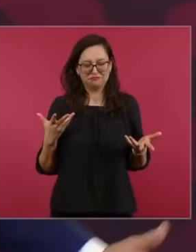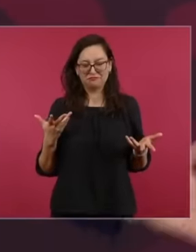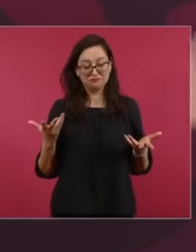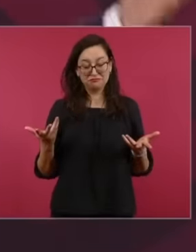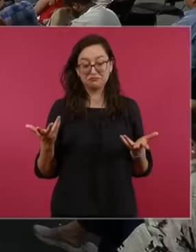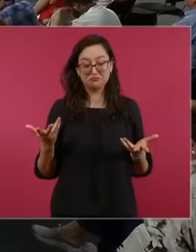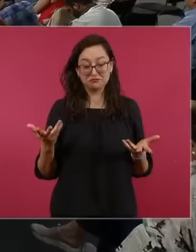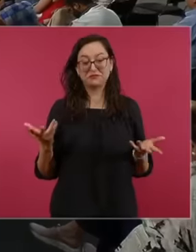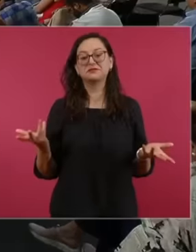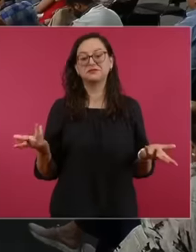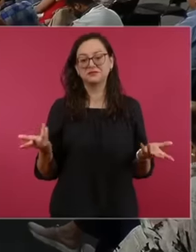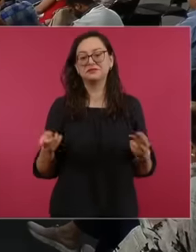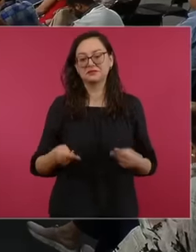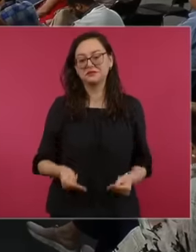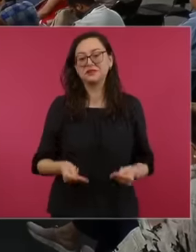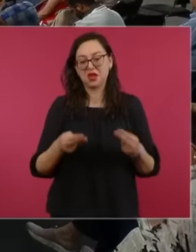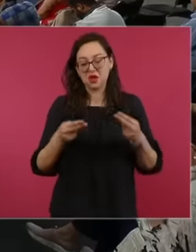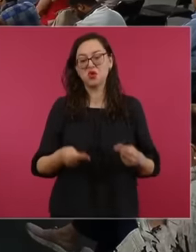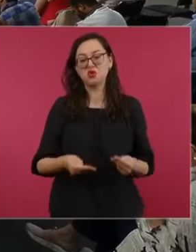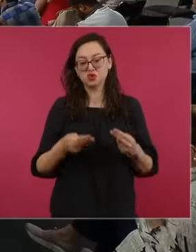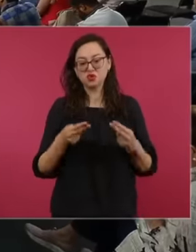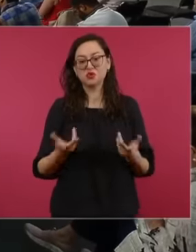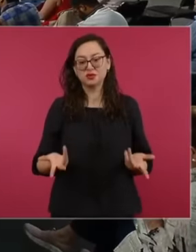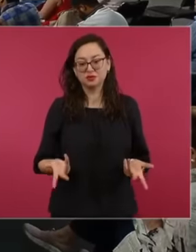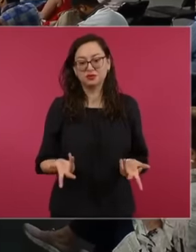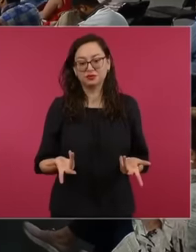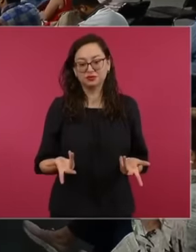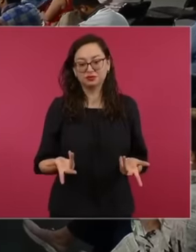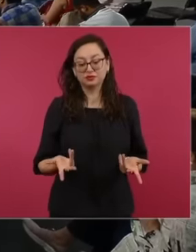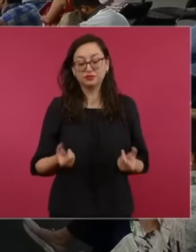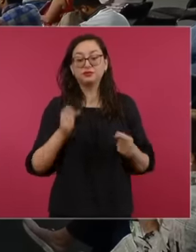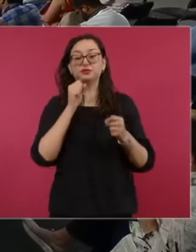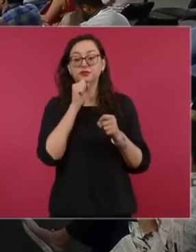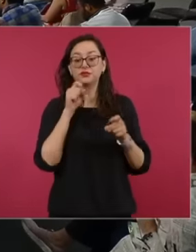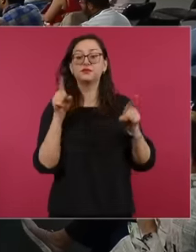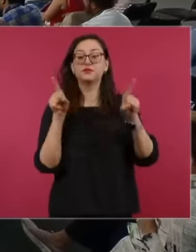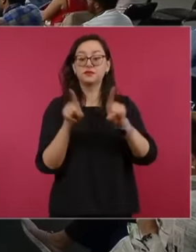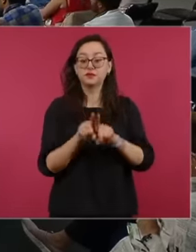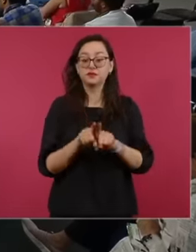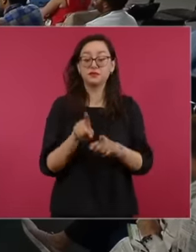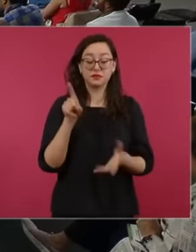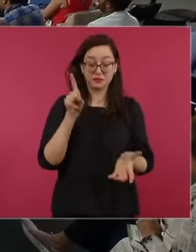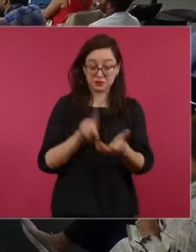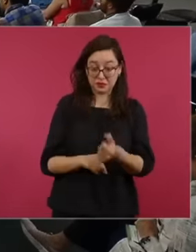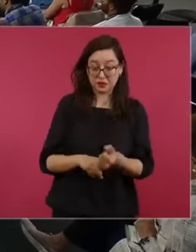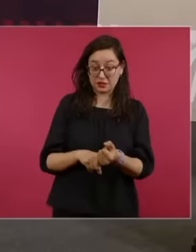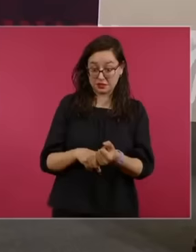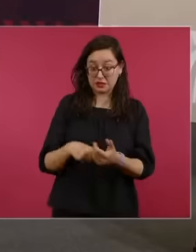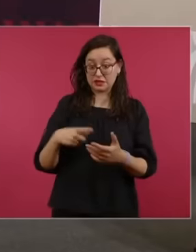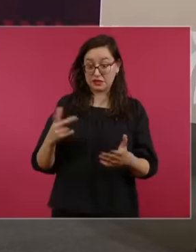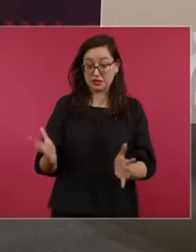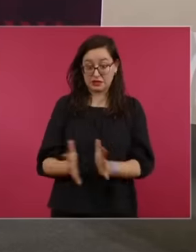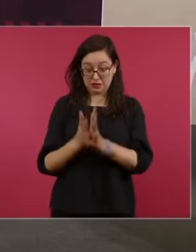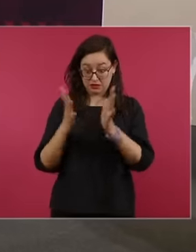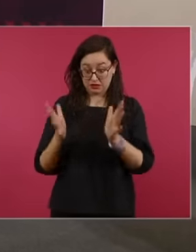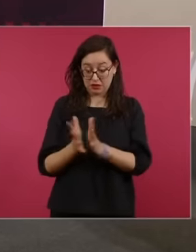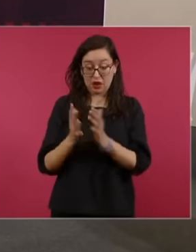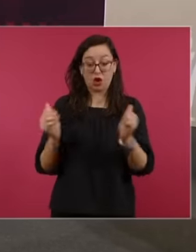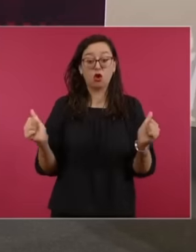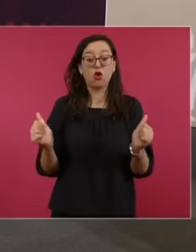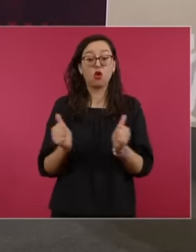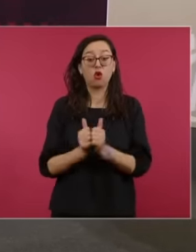Ahí estaban también los concuños, esos uruguayes, de